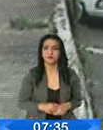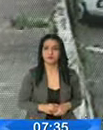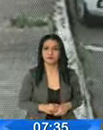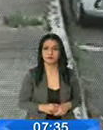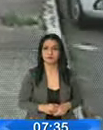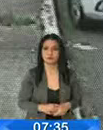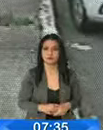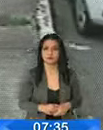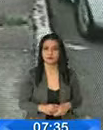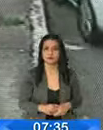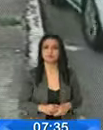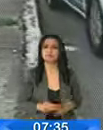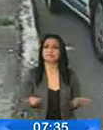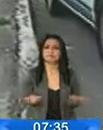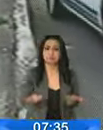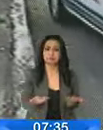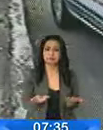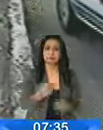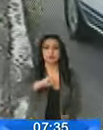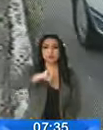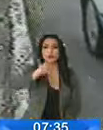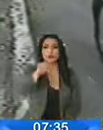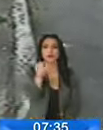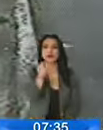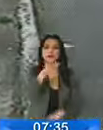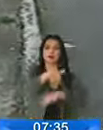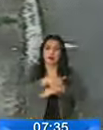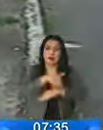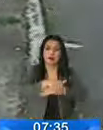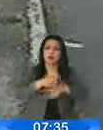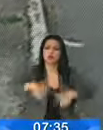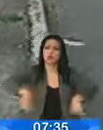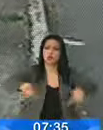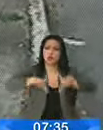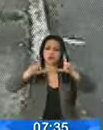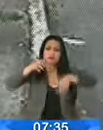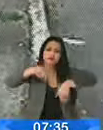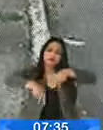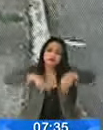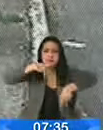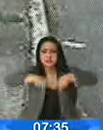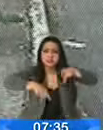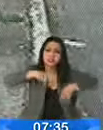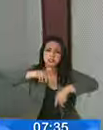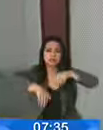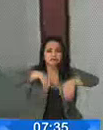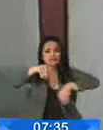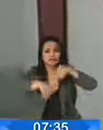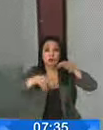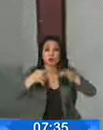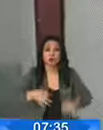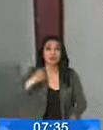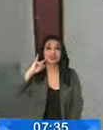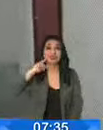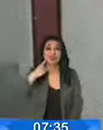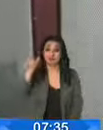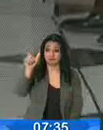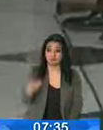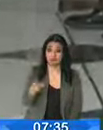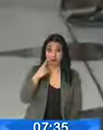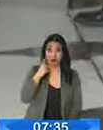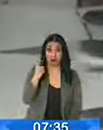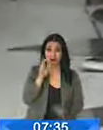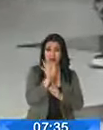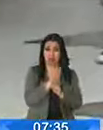El hecho se registró la tarde de este jueves en un balneario capitalino. Una niña habría sido víctima de acoso por parte de un supuesto